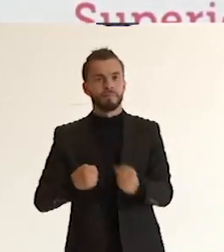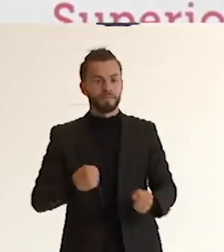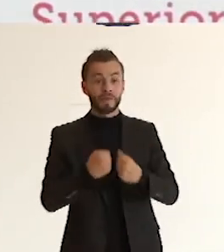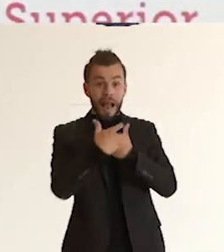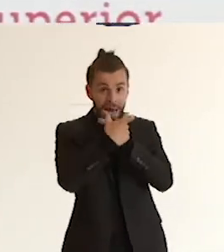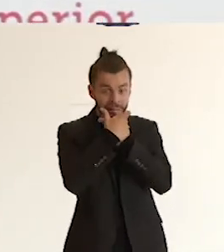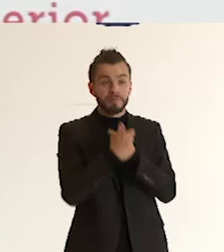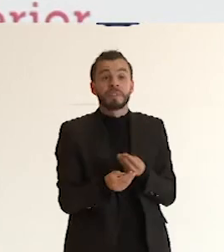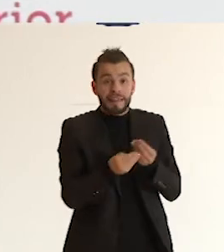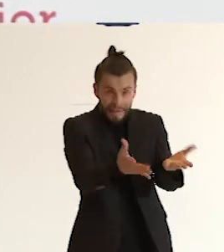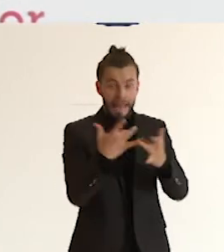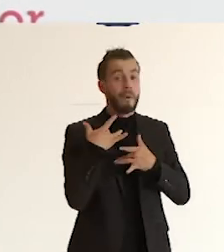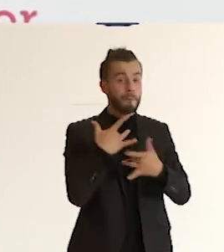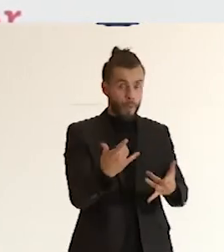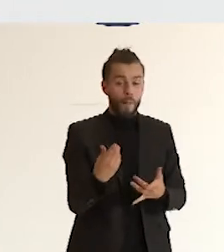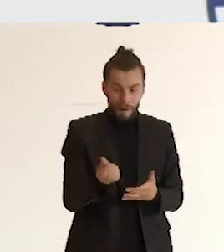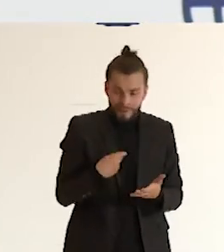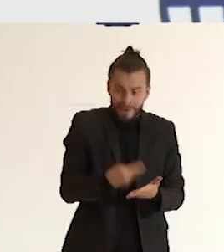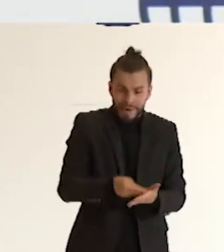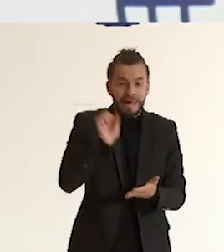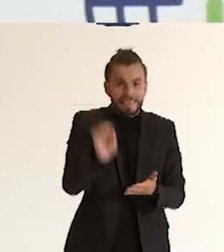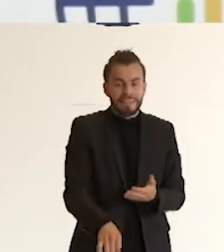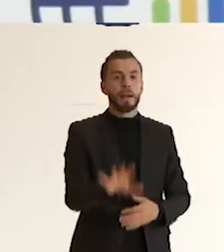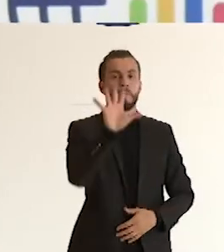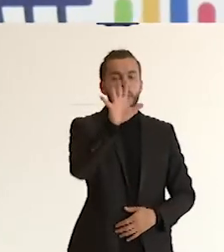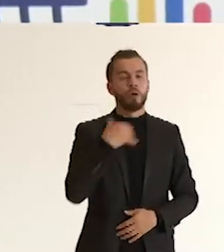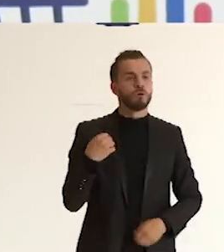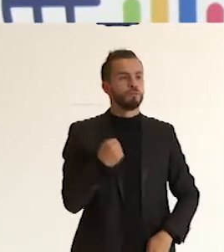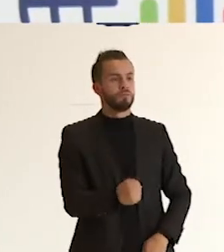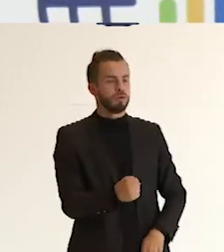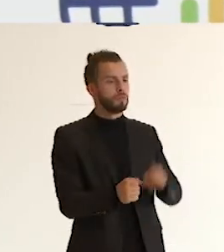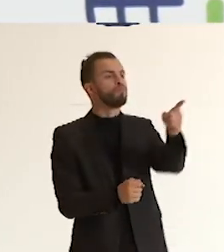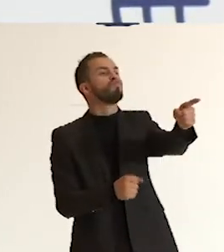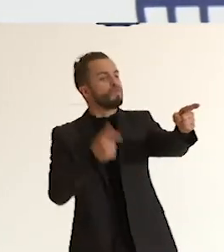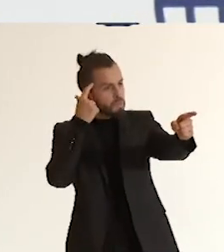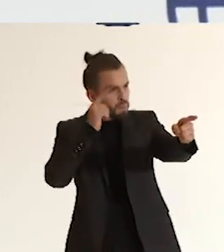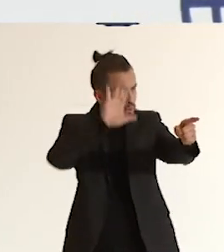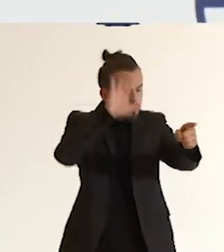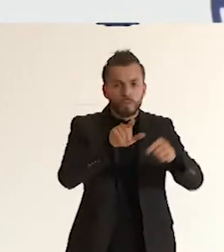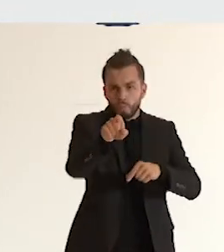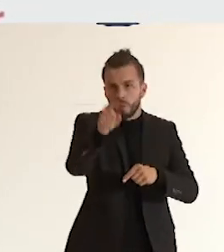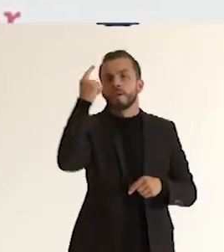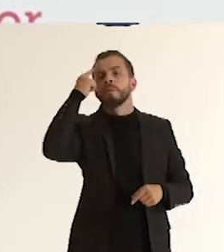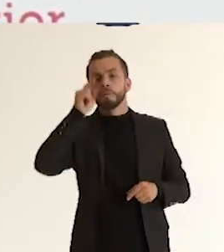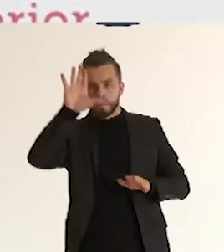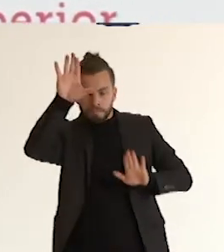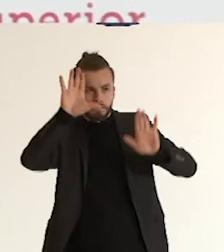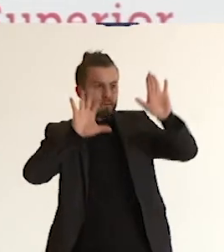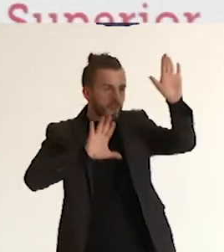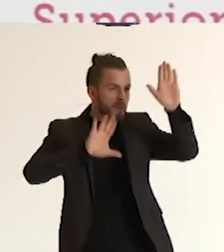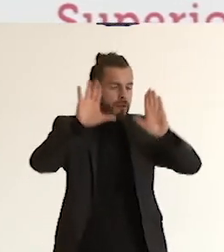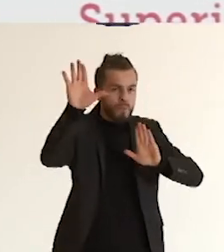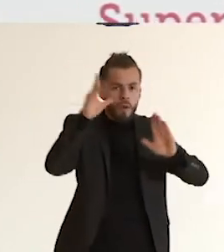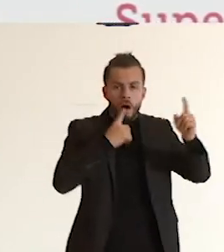pizza era la posibilidad de moderar esa discusión de tener un diálogo digamos